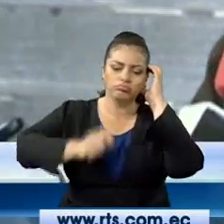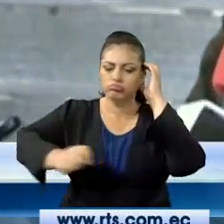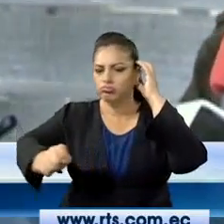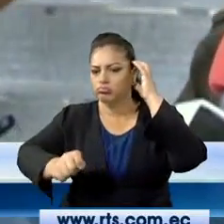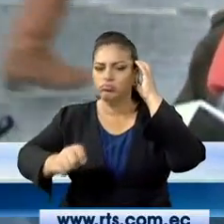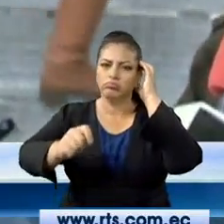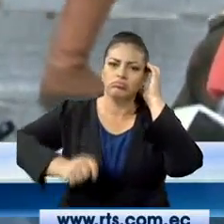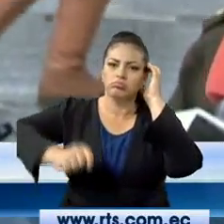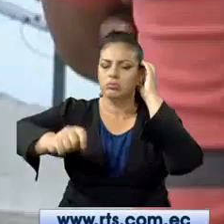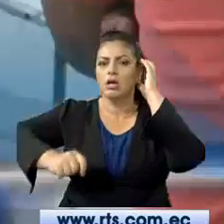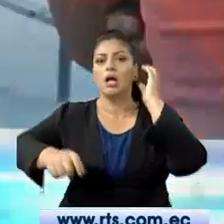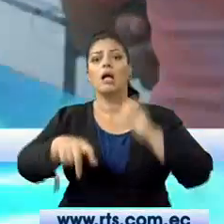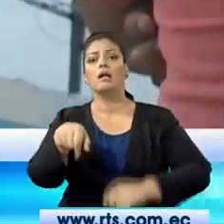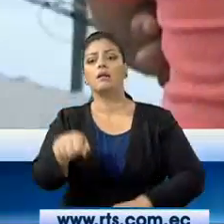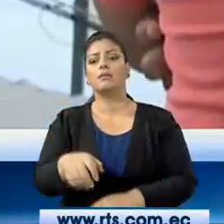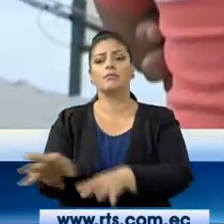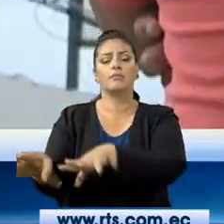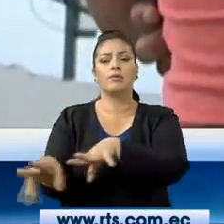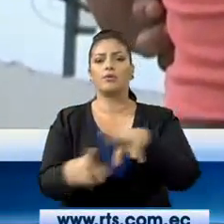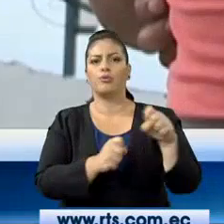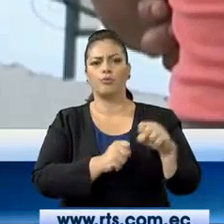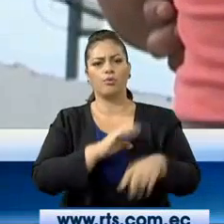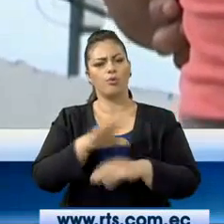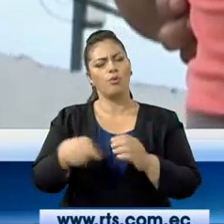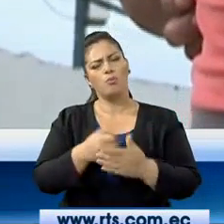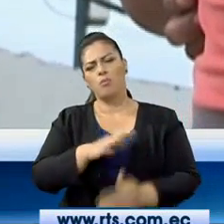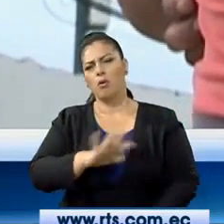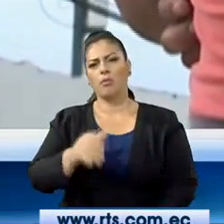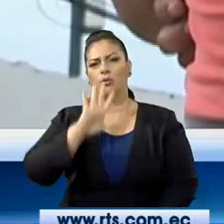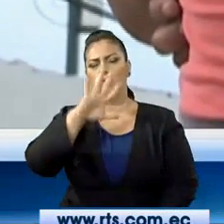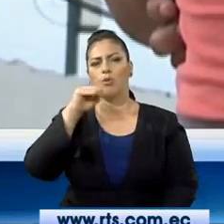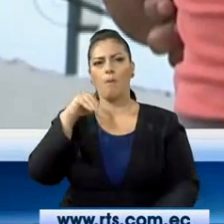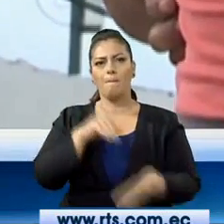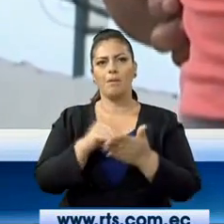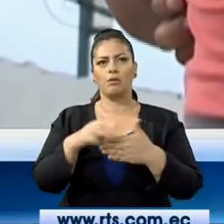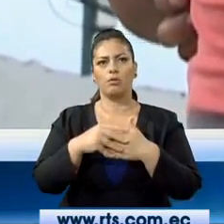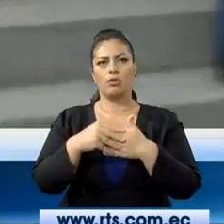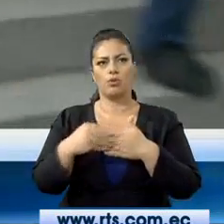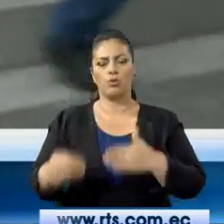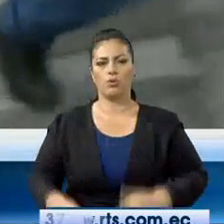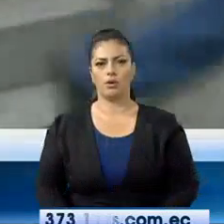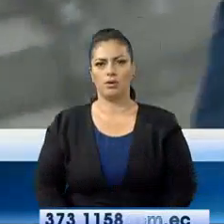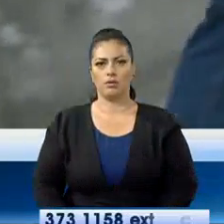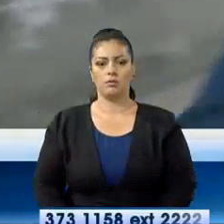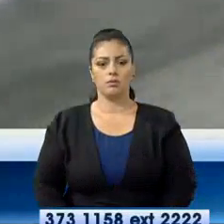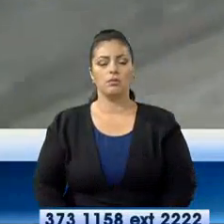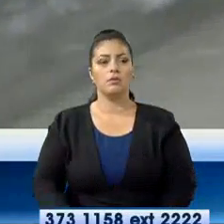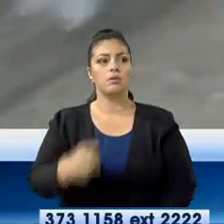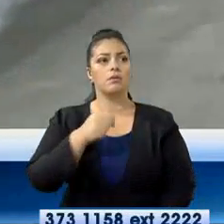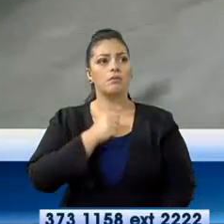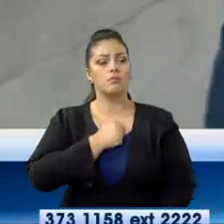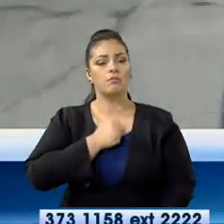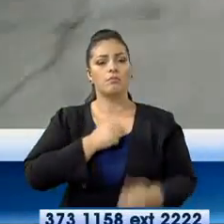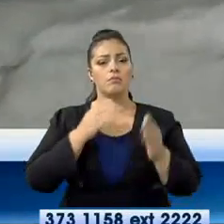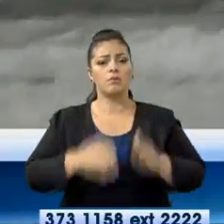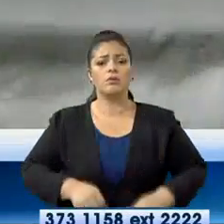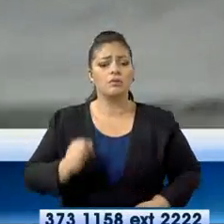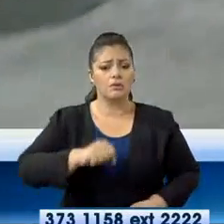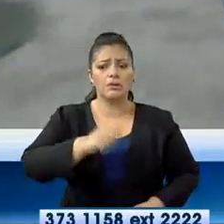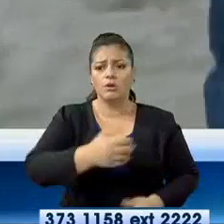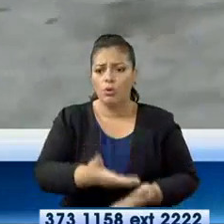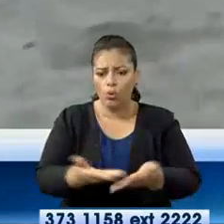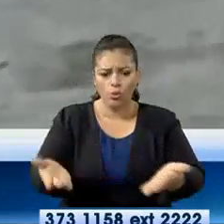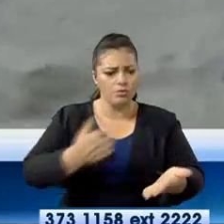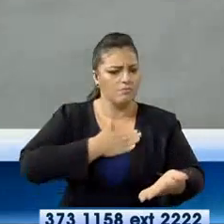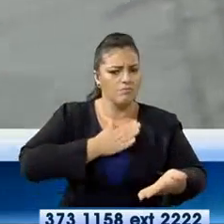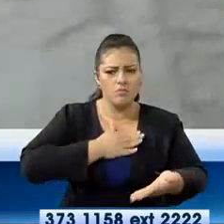valorados en $5,000. Hasta el lugar llegó el afectado del robo en Cayambe. El perjudicado reconoció que entre los equipos estaban parte de sus artículos